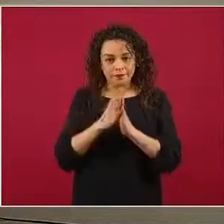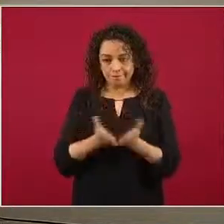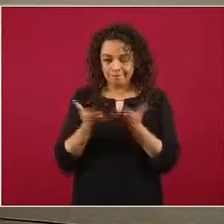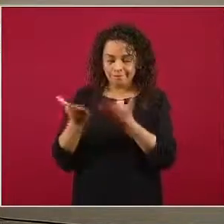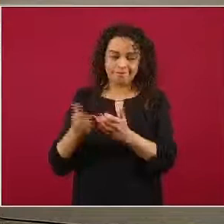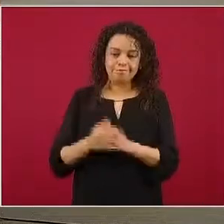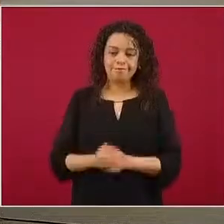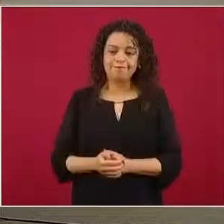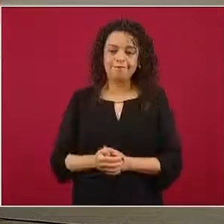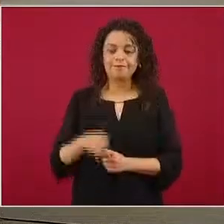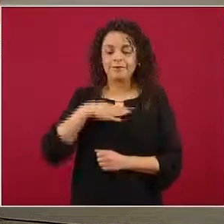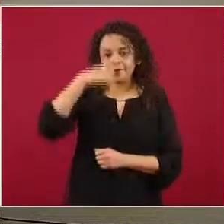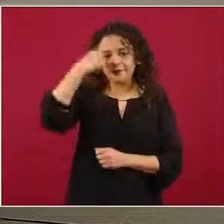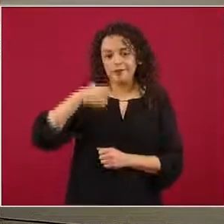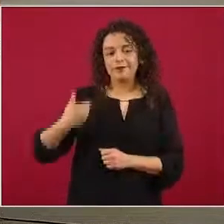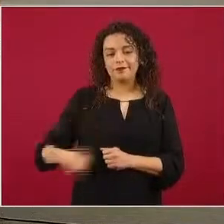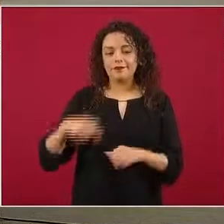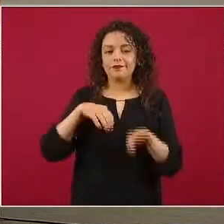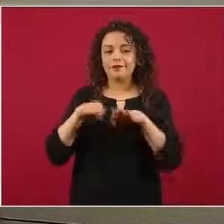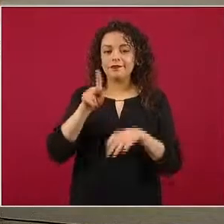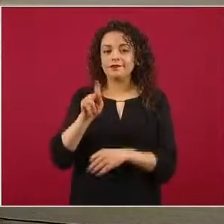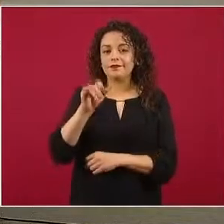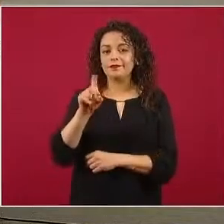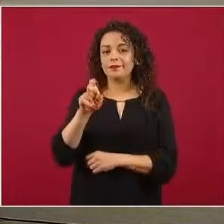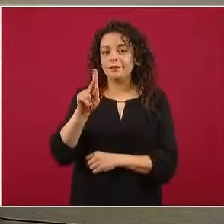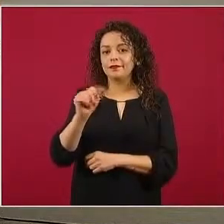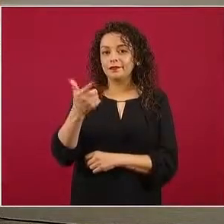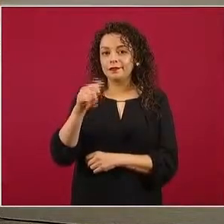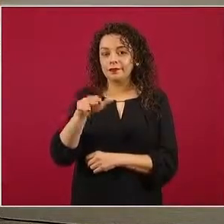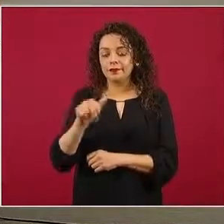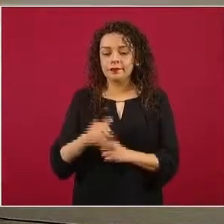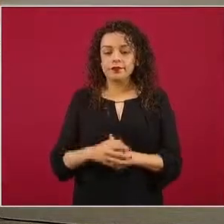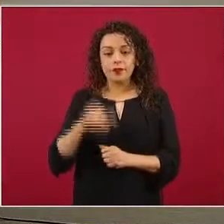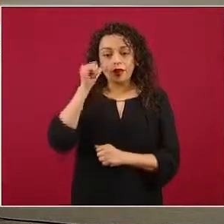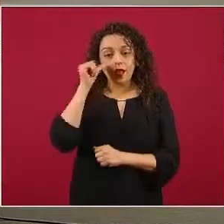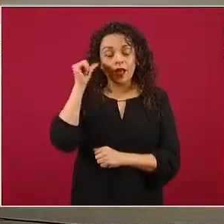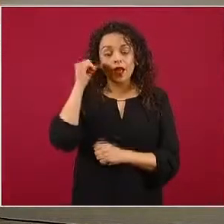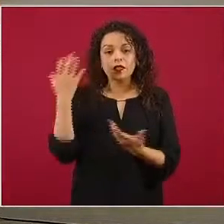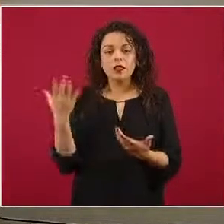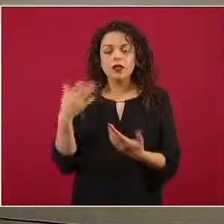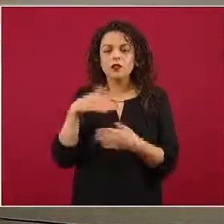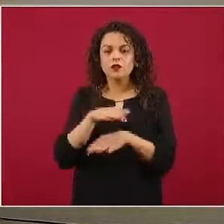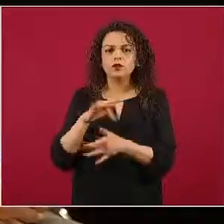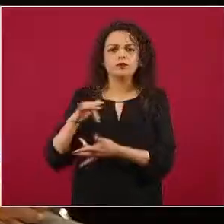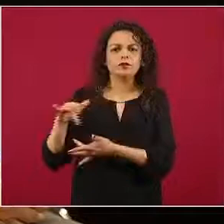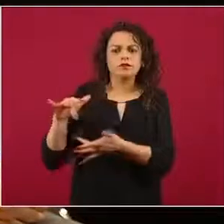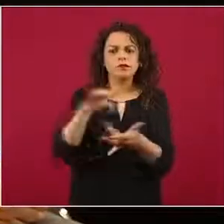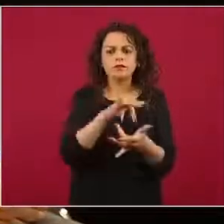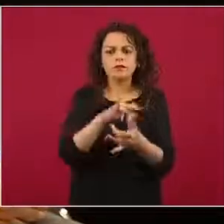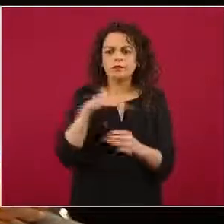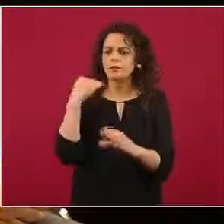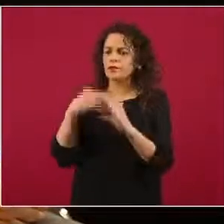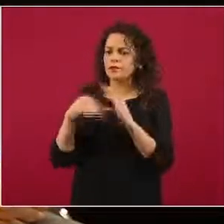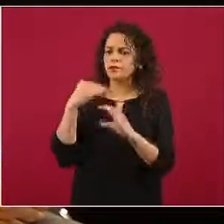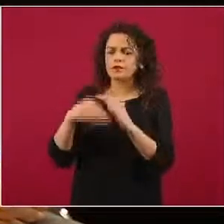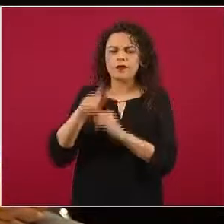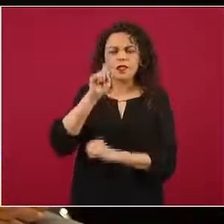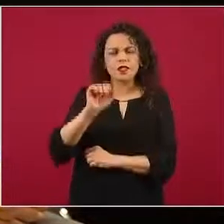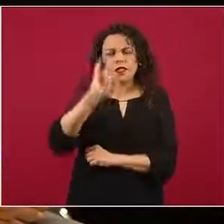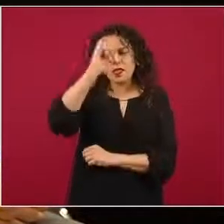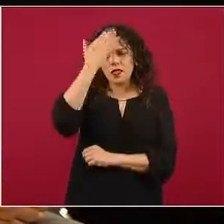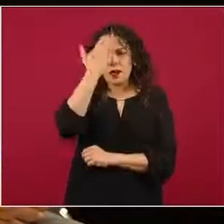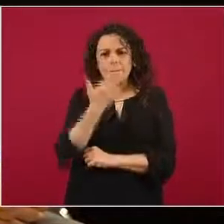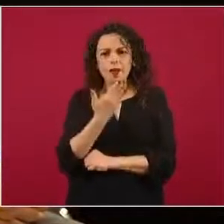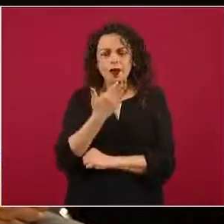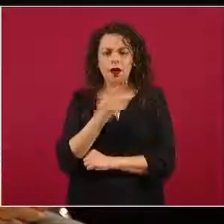Buenas noches, Arturo Contreras, de pie de página. Ayer, a través de medios sociales, nos mandaban una imagen en la que